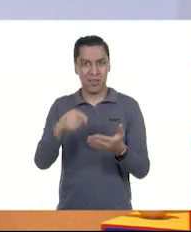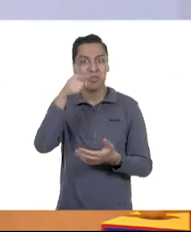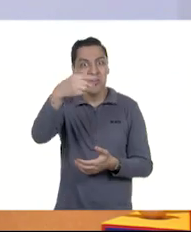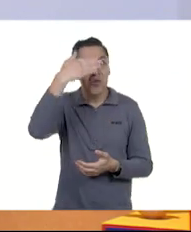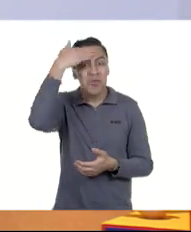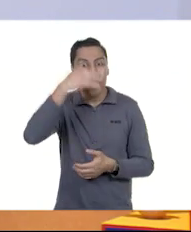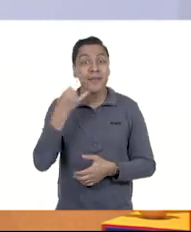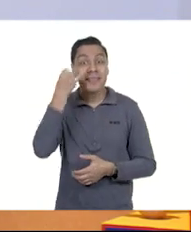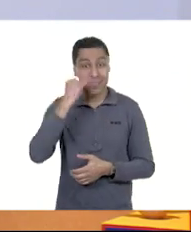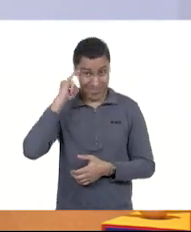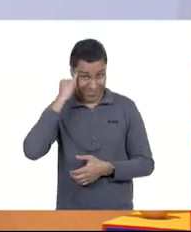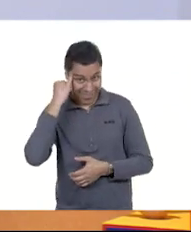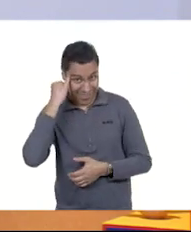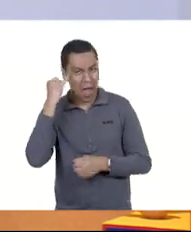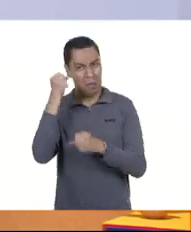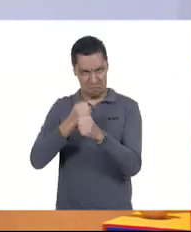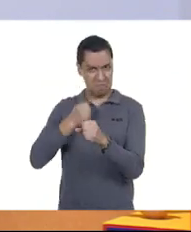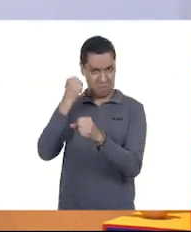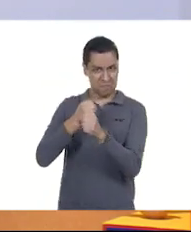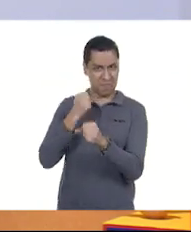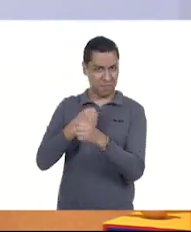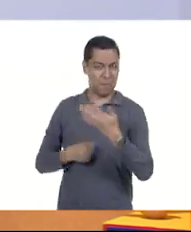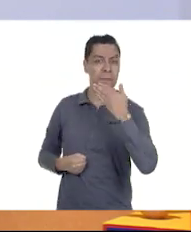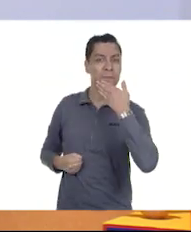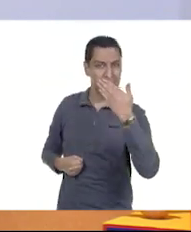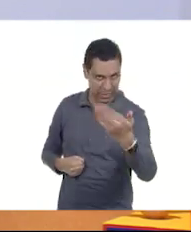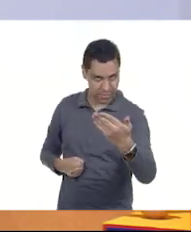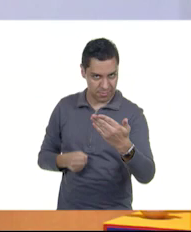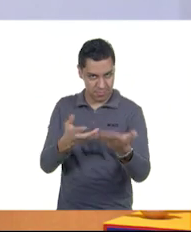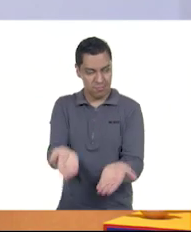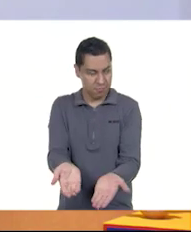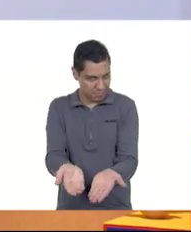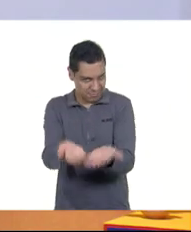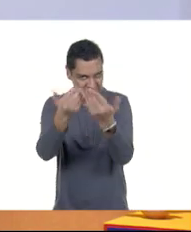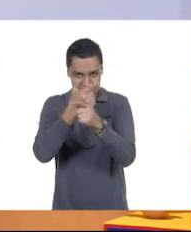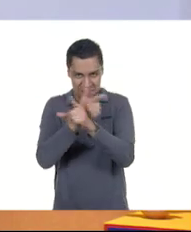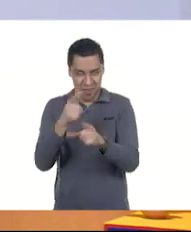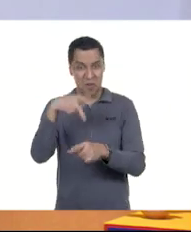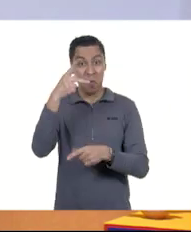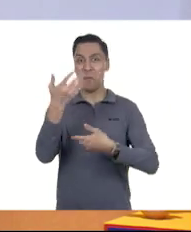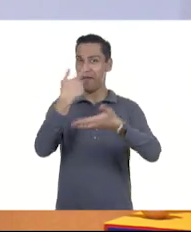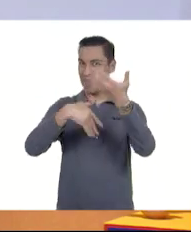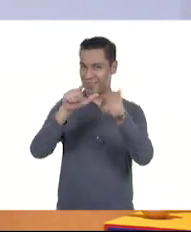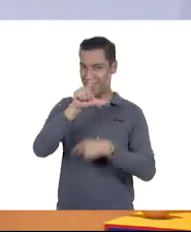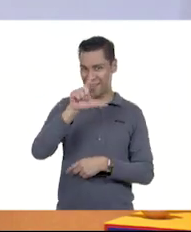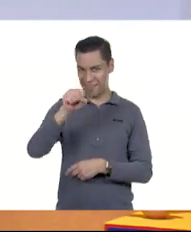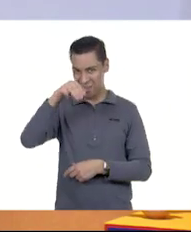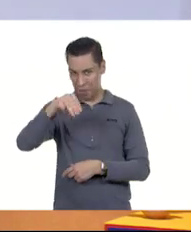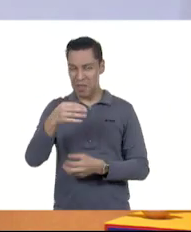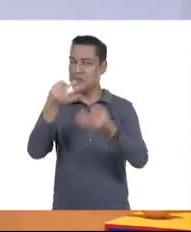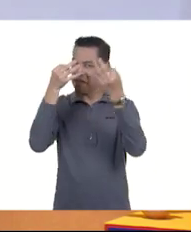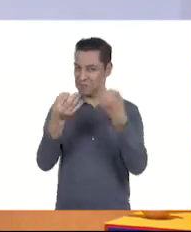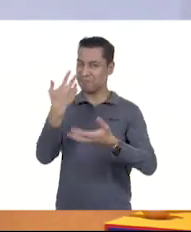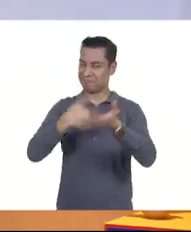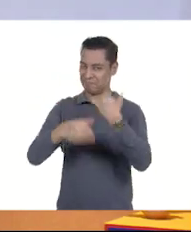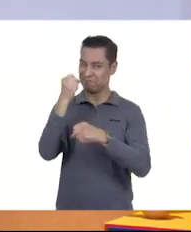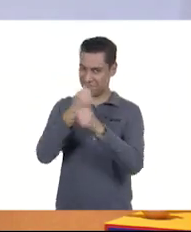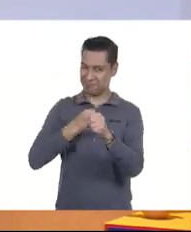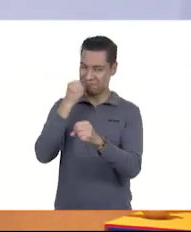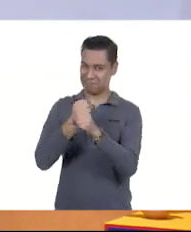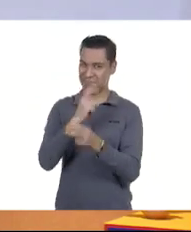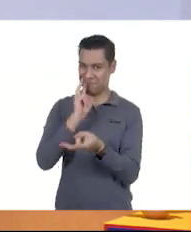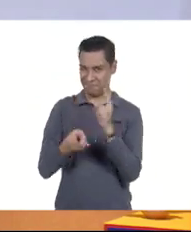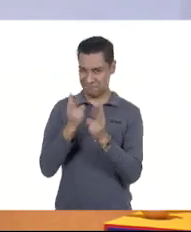fortuna de hablar una lengua indígena, aprovecha también este momento para practicarla y platica con tu familia en tu lengua materna. Por hoy hemos terminado